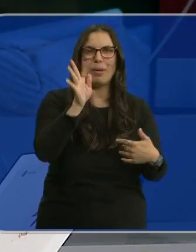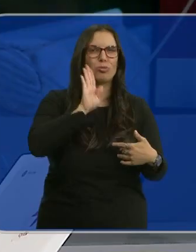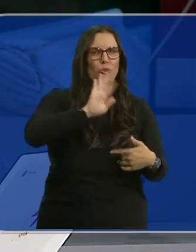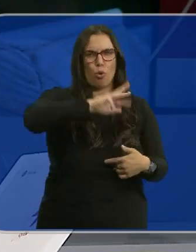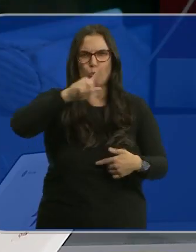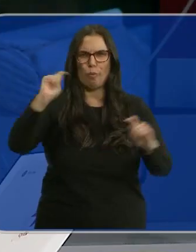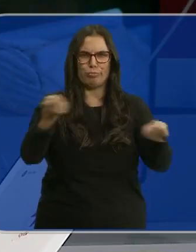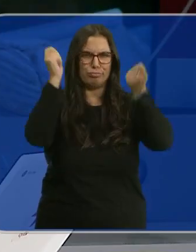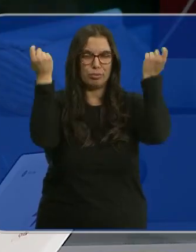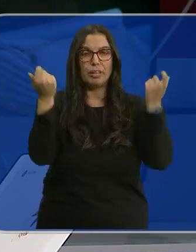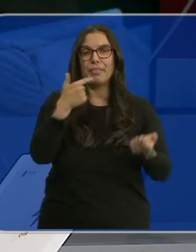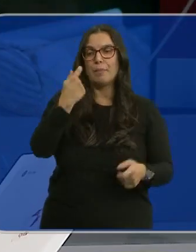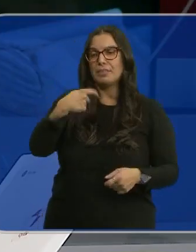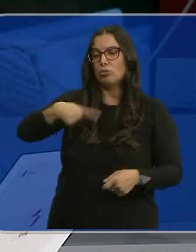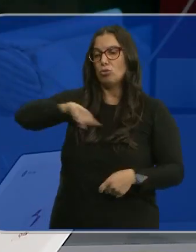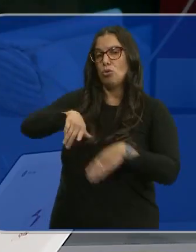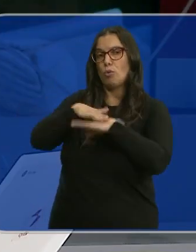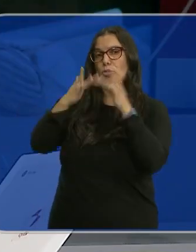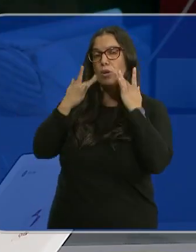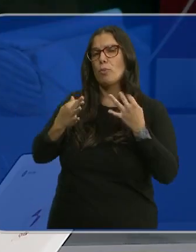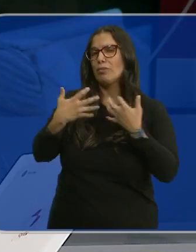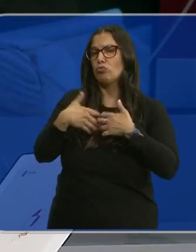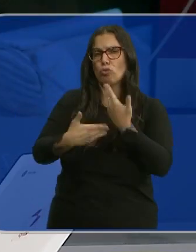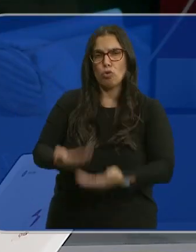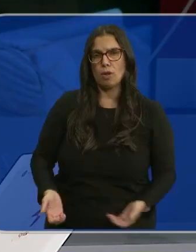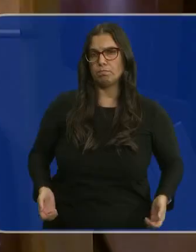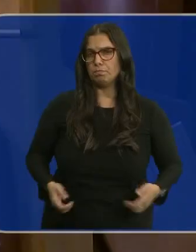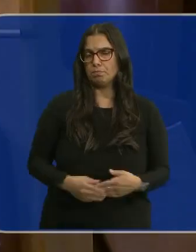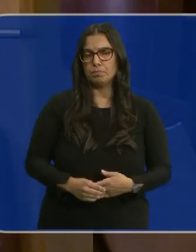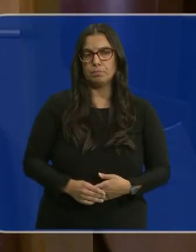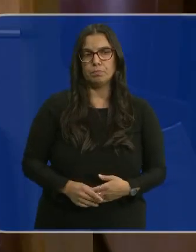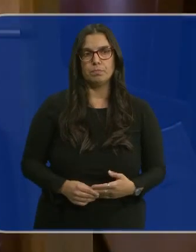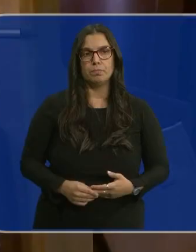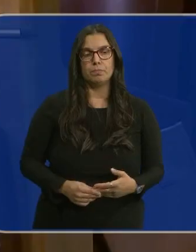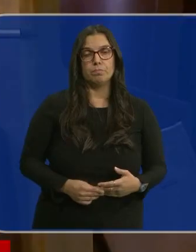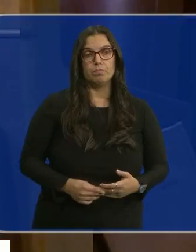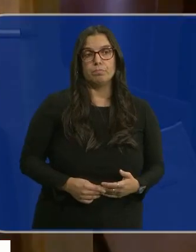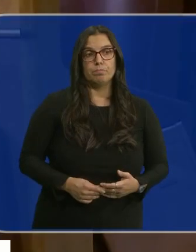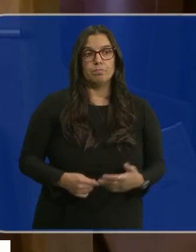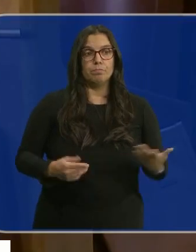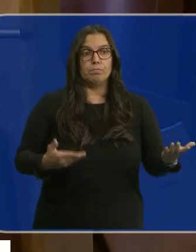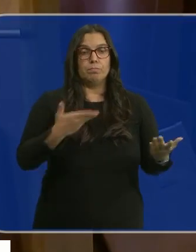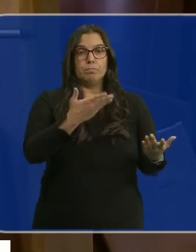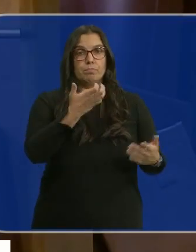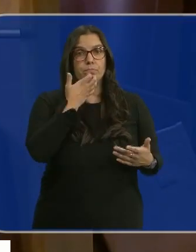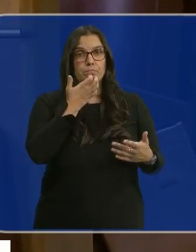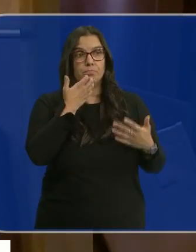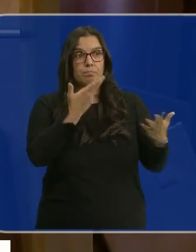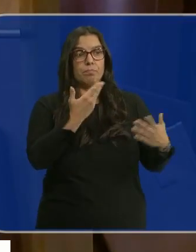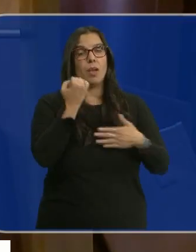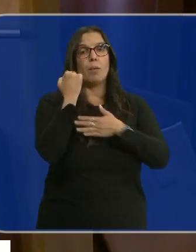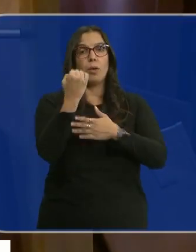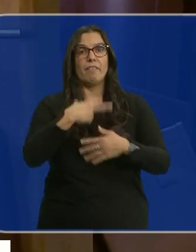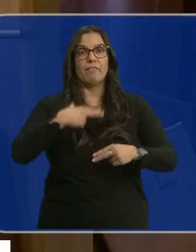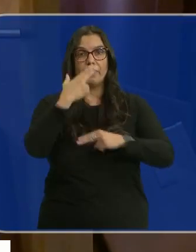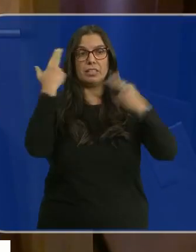El presidente ha respondido que su Gobierno es limpio y que funciona. Es ejemplar respaldar al fiscal